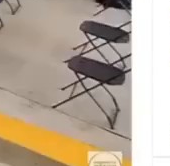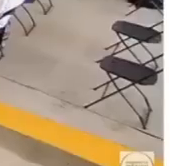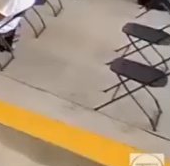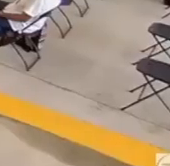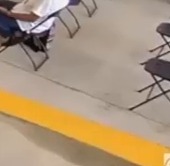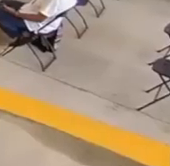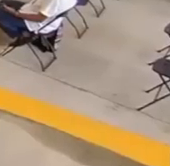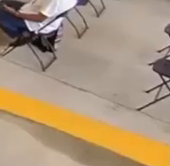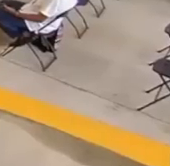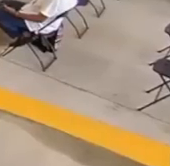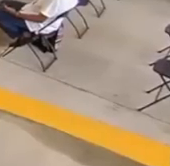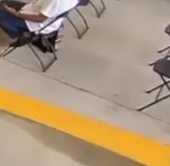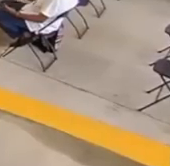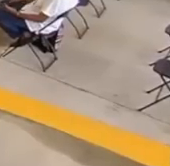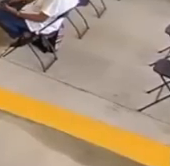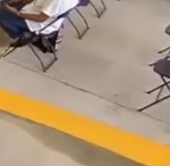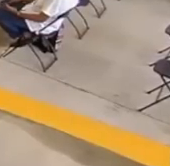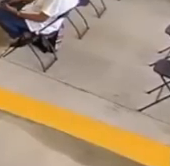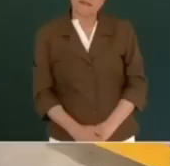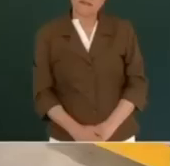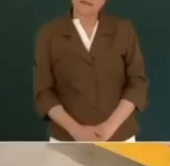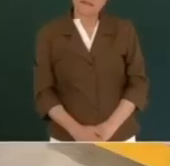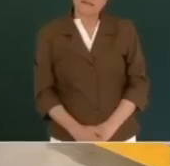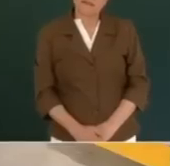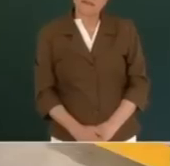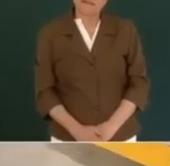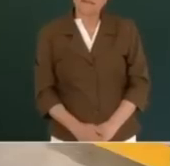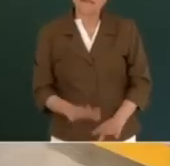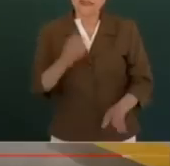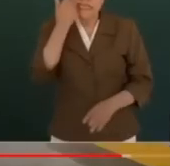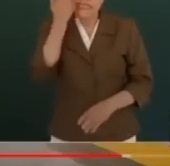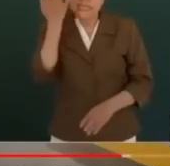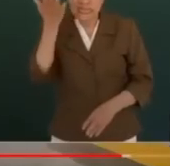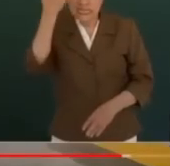Vean a Fox. ¿Quieren saber